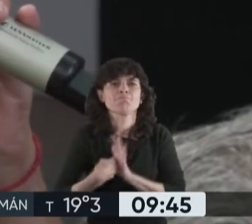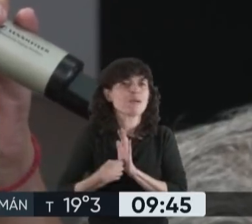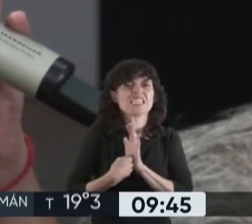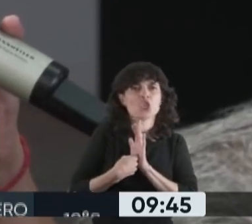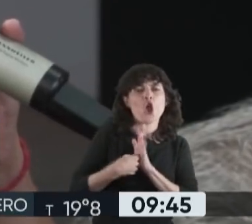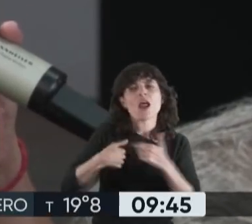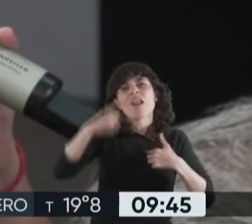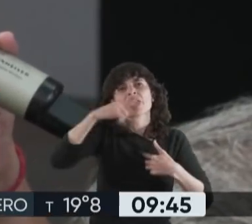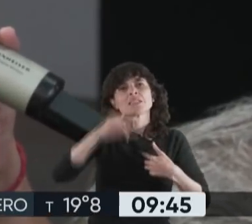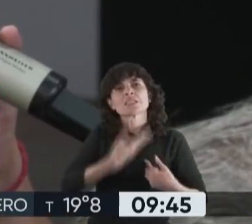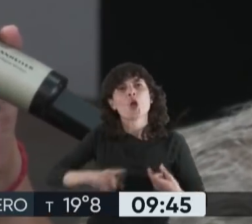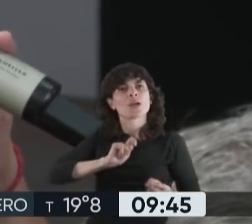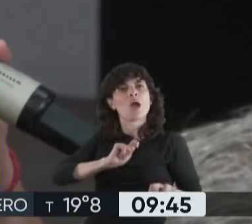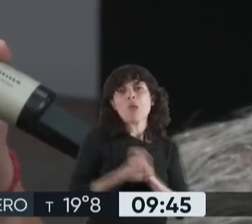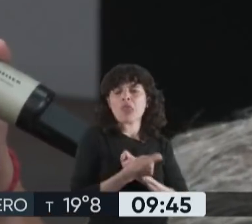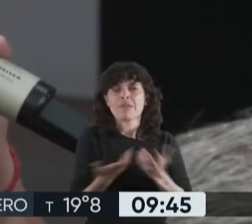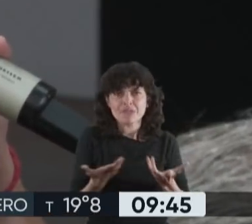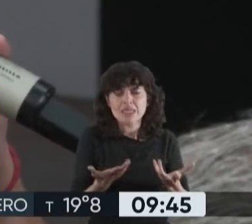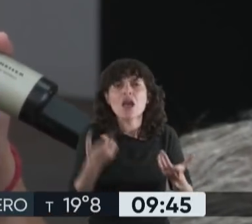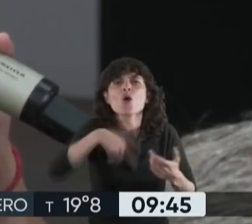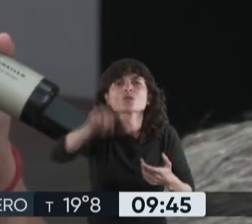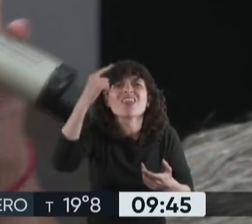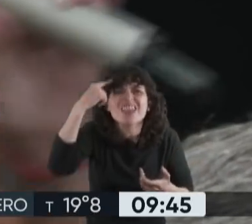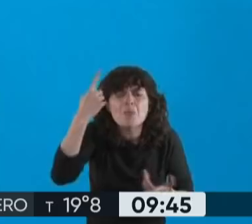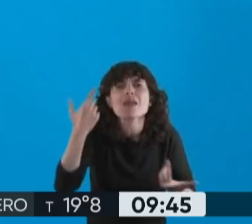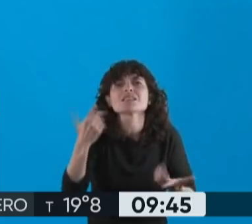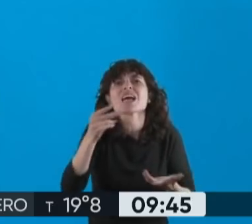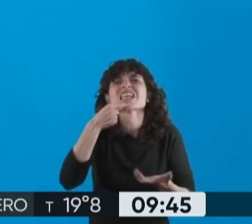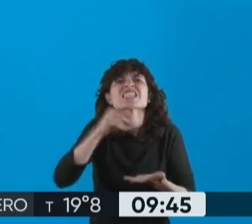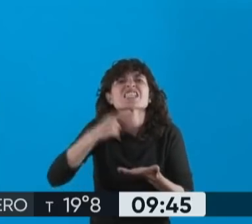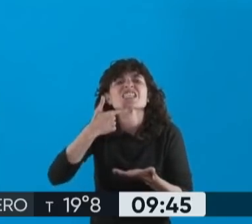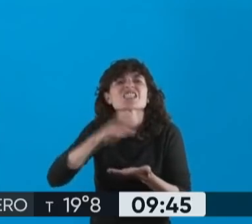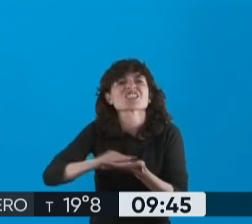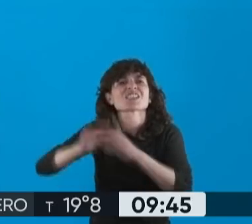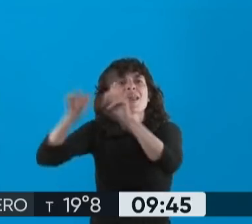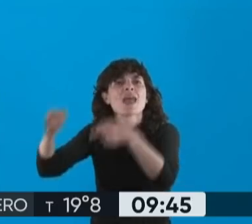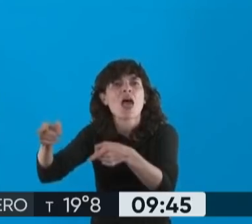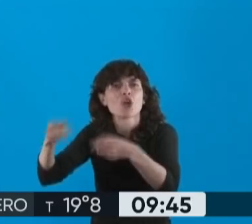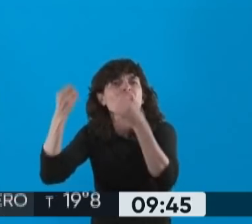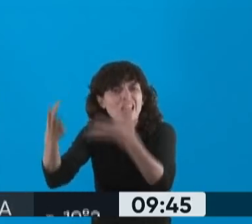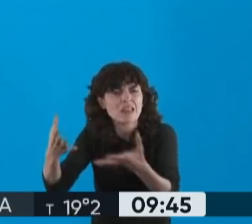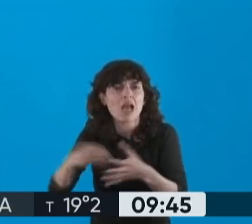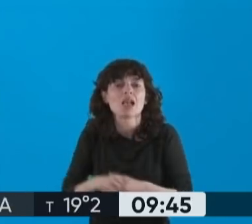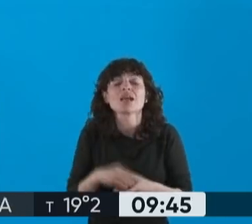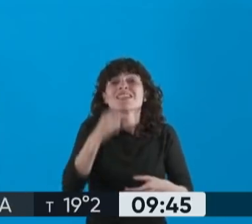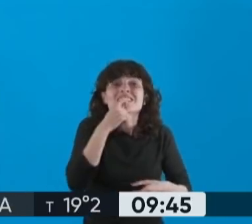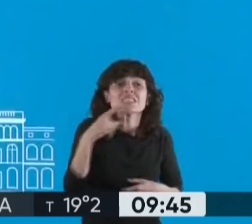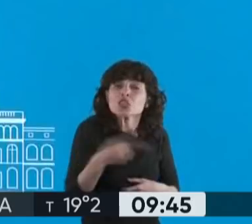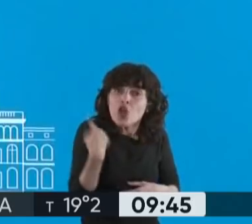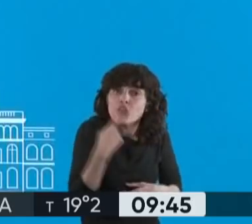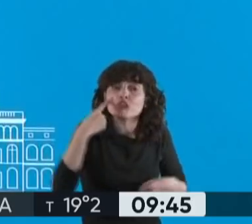¿Qué espera el gobierno del Senado y de la vicepresidenta? Gracias. Cuando uno logra un acuerdo o un consenso, ceden